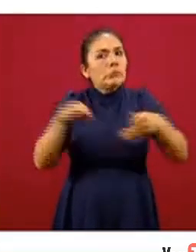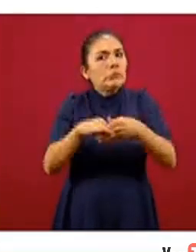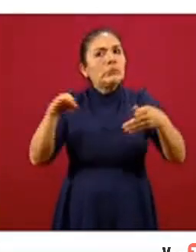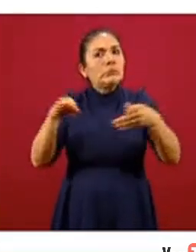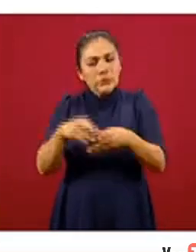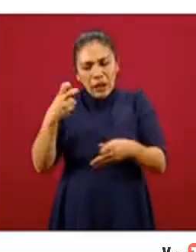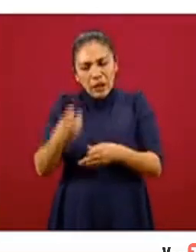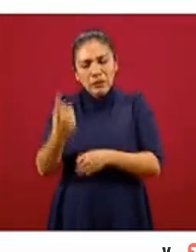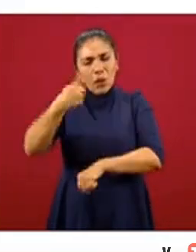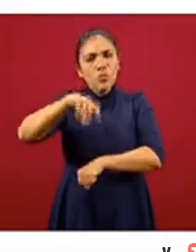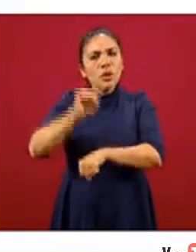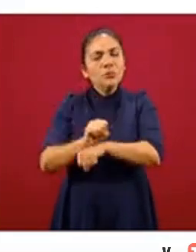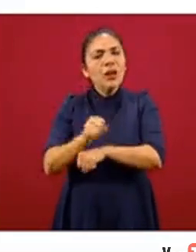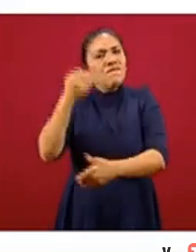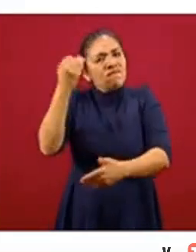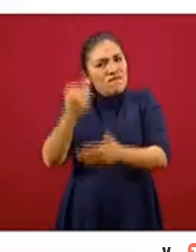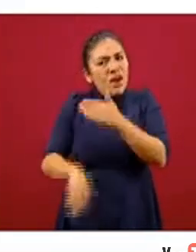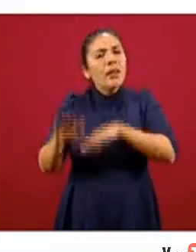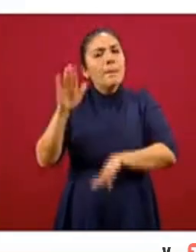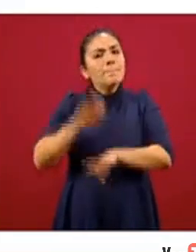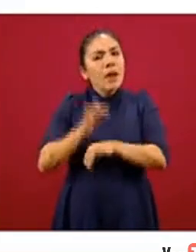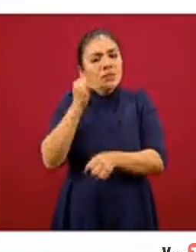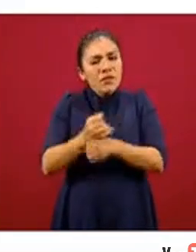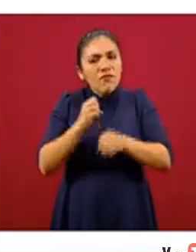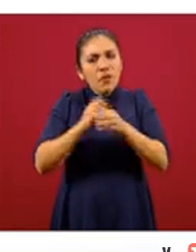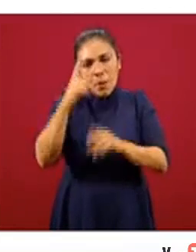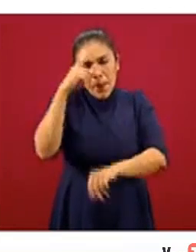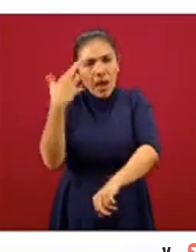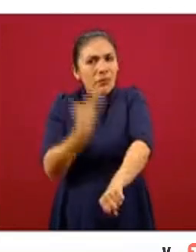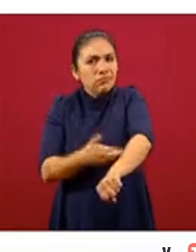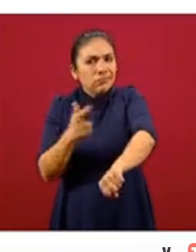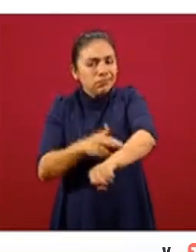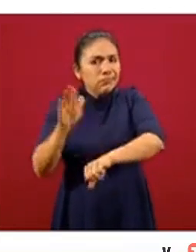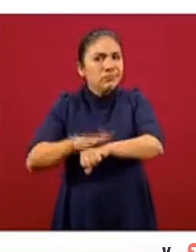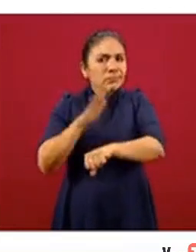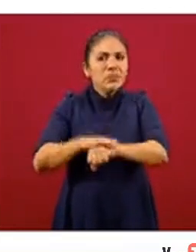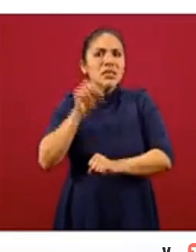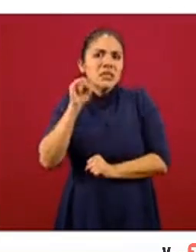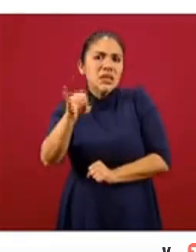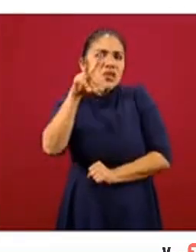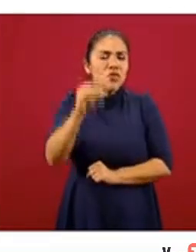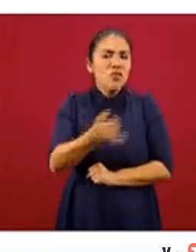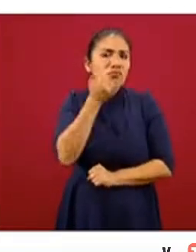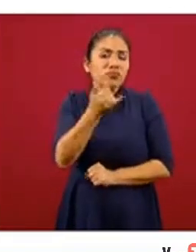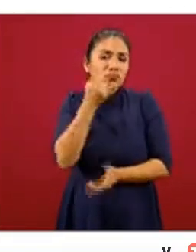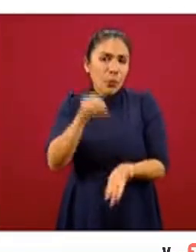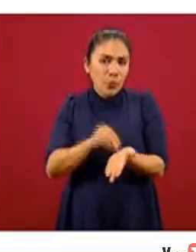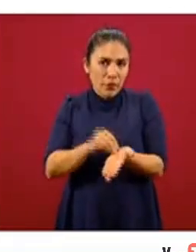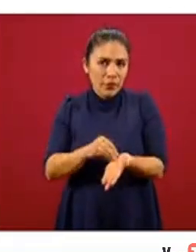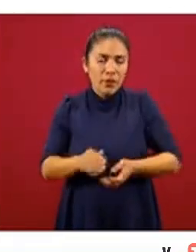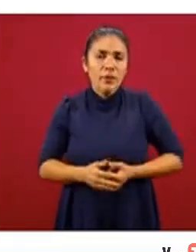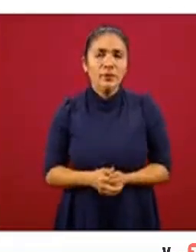semana están teniendo un faltante del proceso de confirmación. La siguiente.